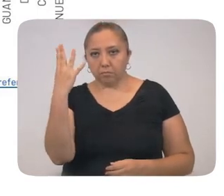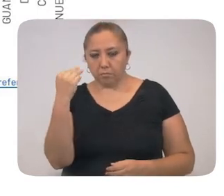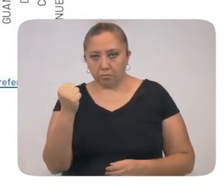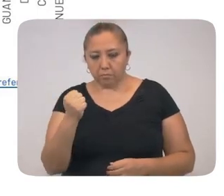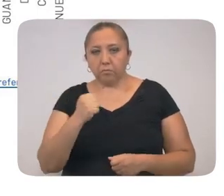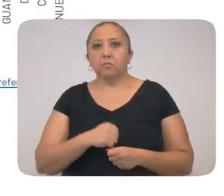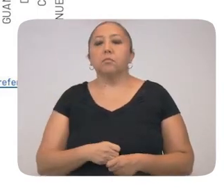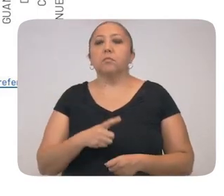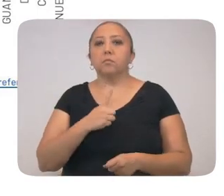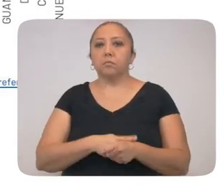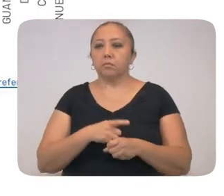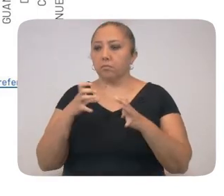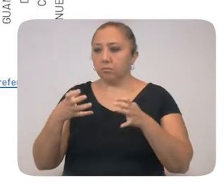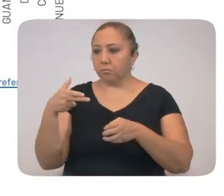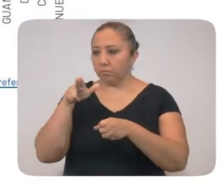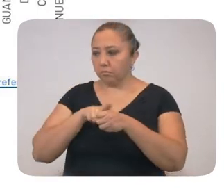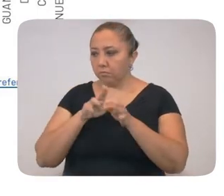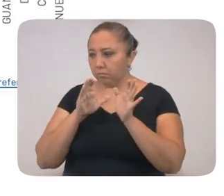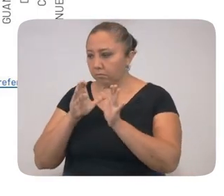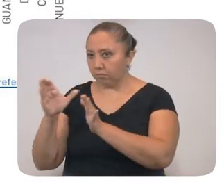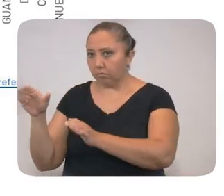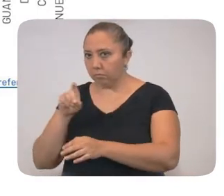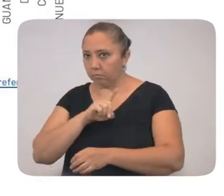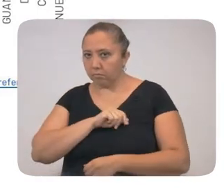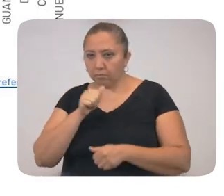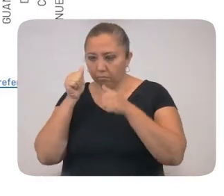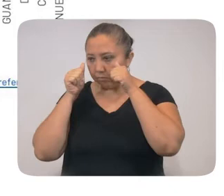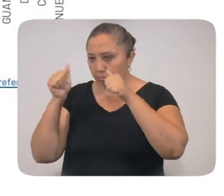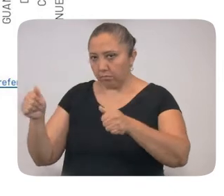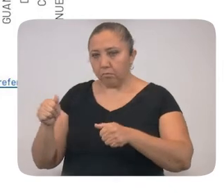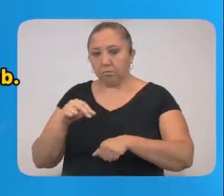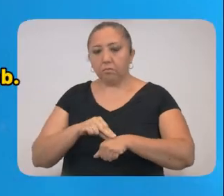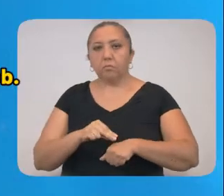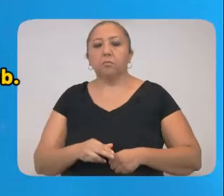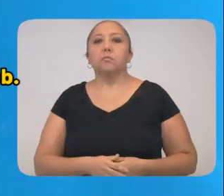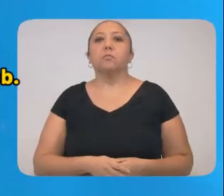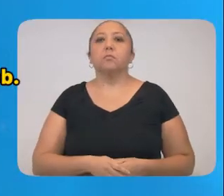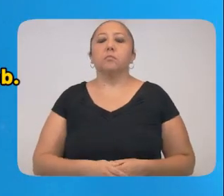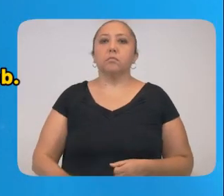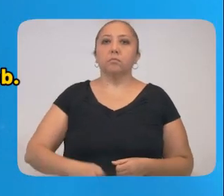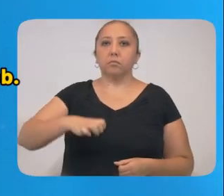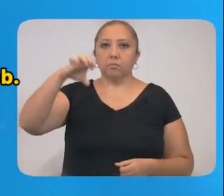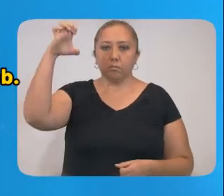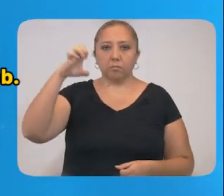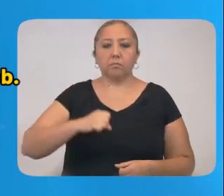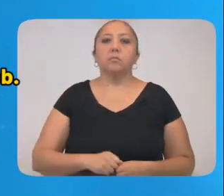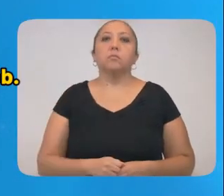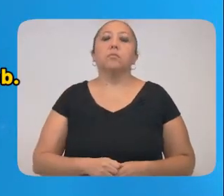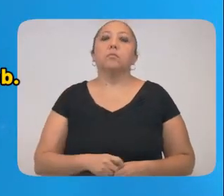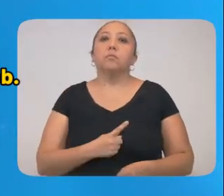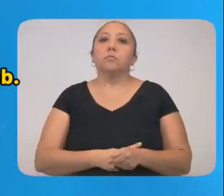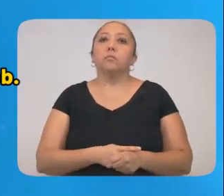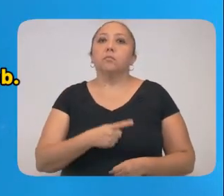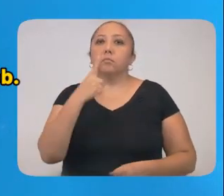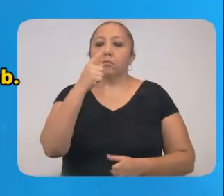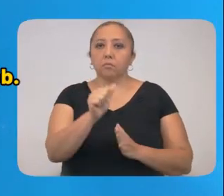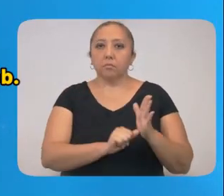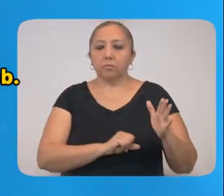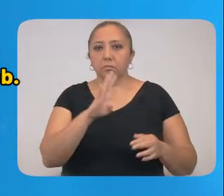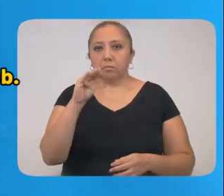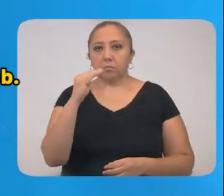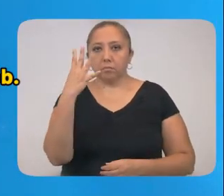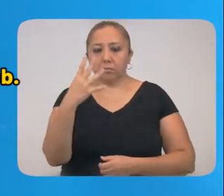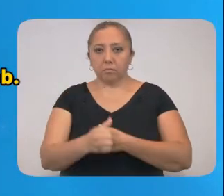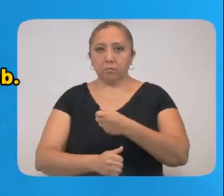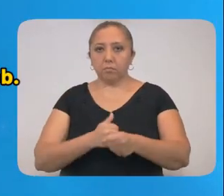los casos confirmados están hospitalizados y en aislamiento total. El rango de edad de los casos confirmados es de un mes a